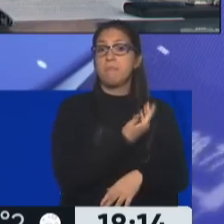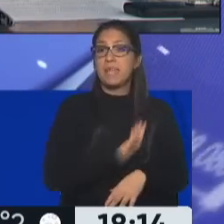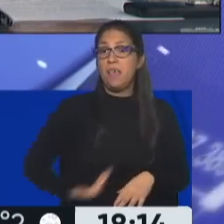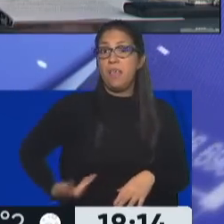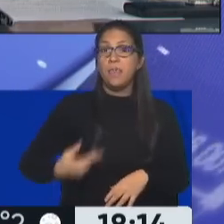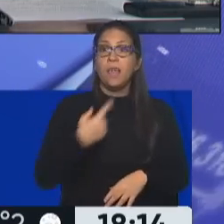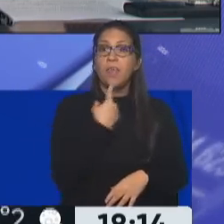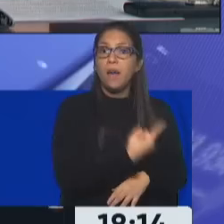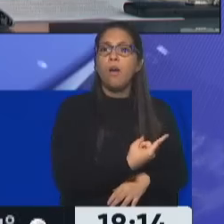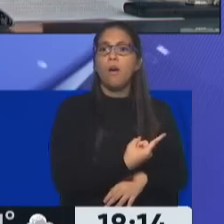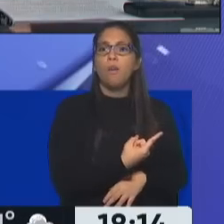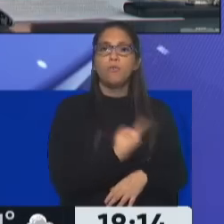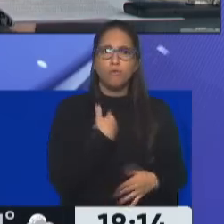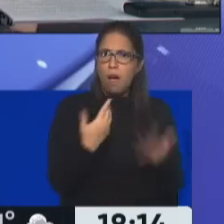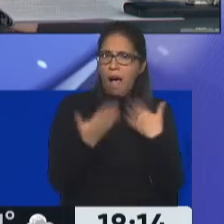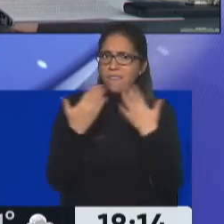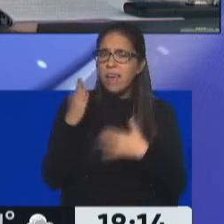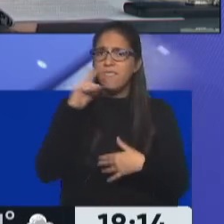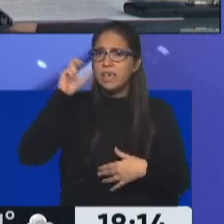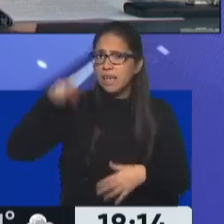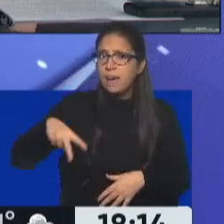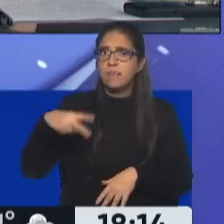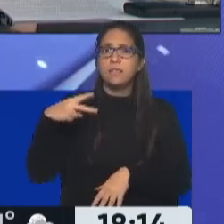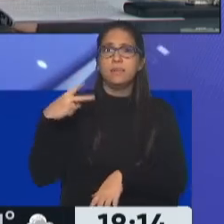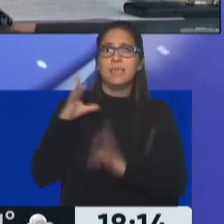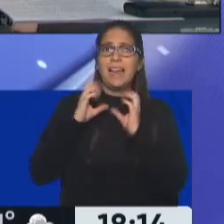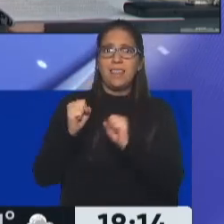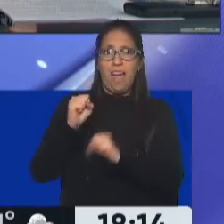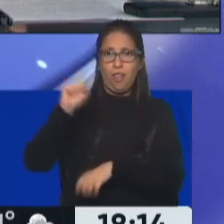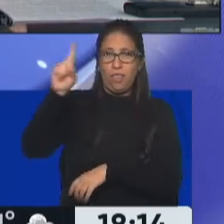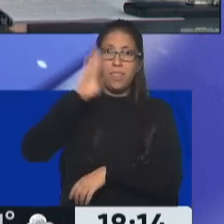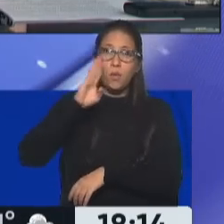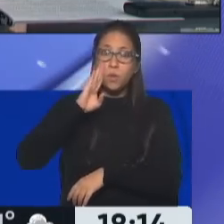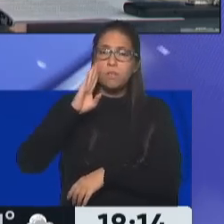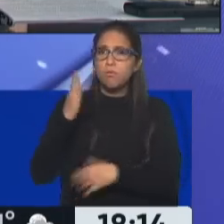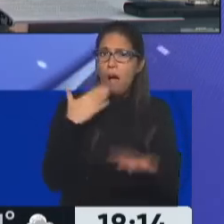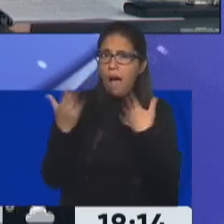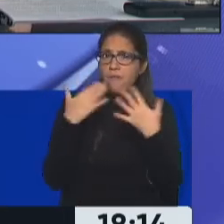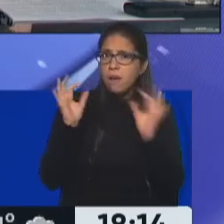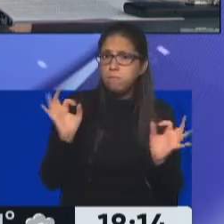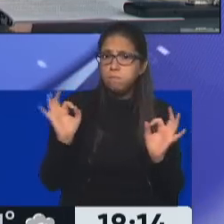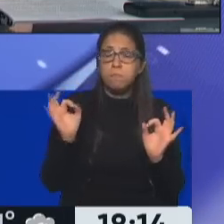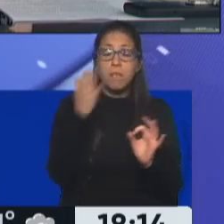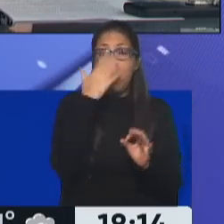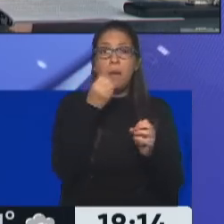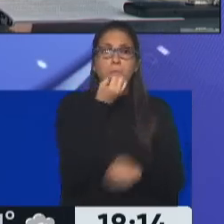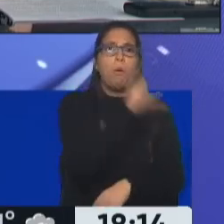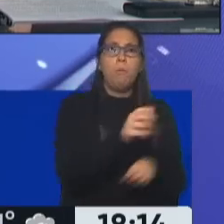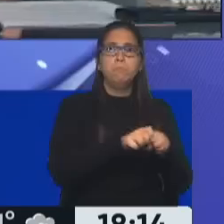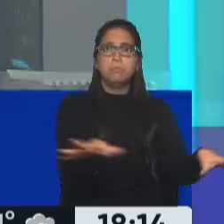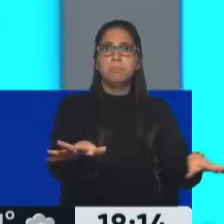yo lo conversé con Anthony Blinken, con el secretario de Estado de Estados Unidos, y después, bueno, planteando un poco que se había hecho de